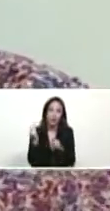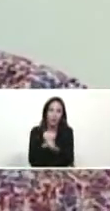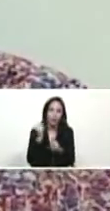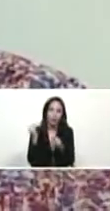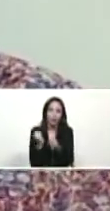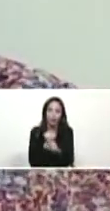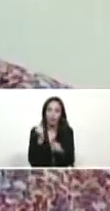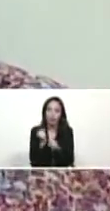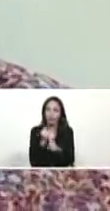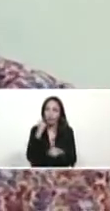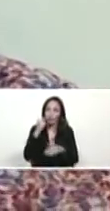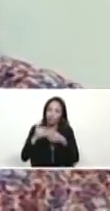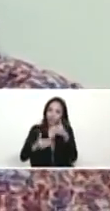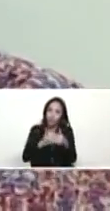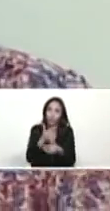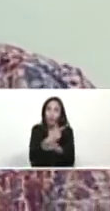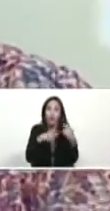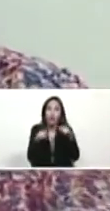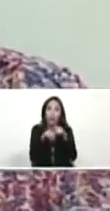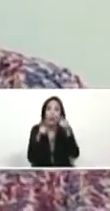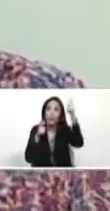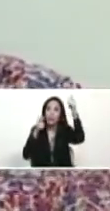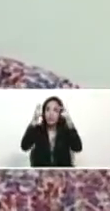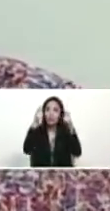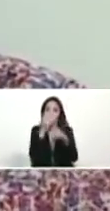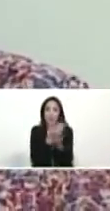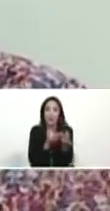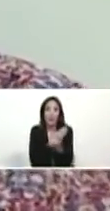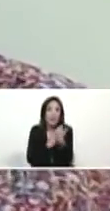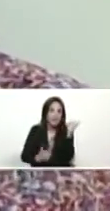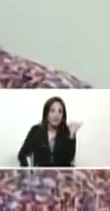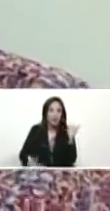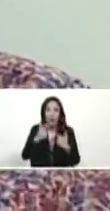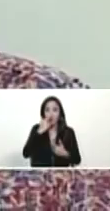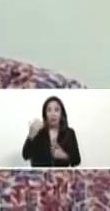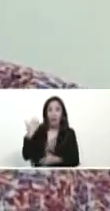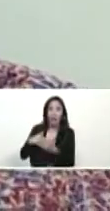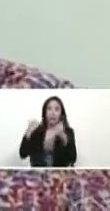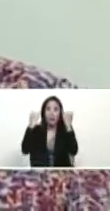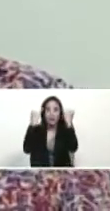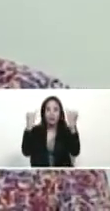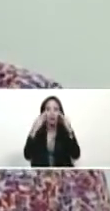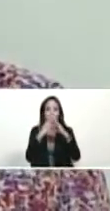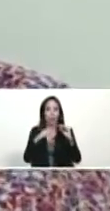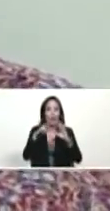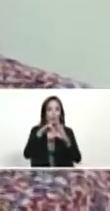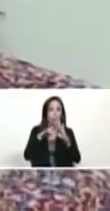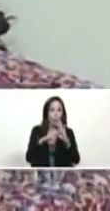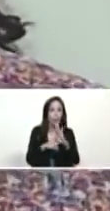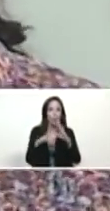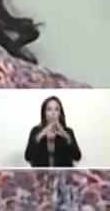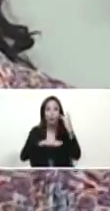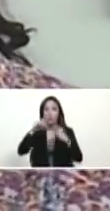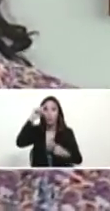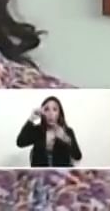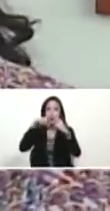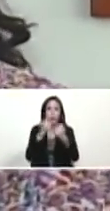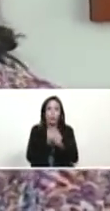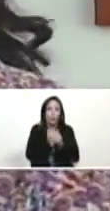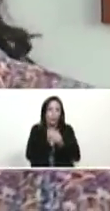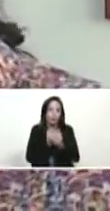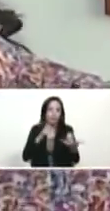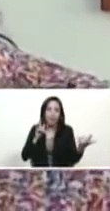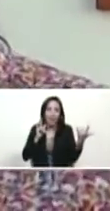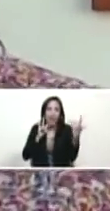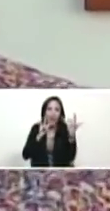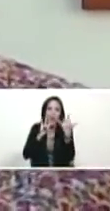por seguir los lineamientos que nos dejó plasmado nuestro comandante supremo, Hugo Chávez Frías, a quien amo